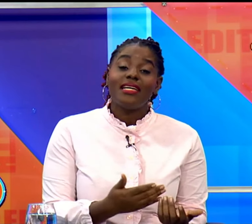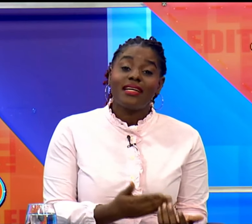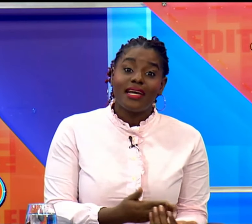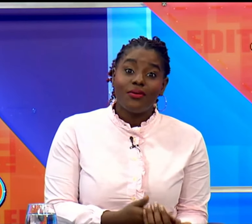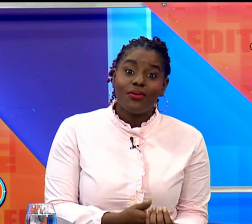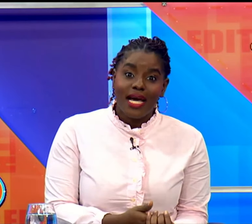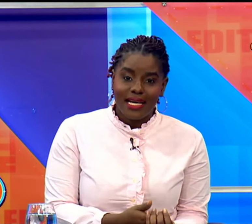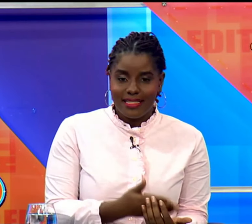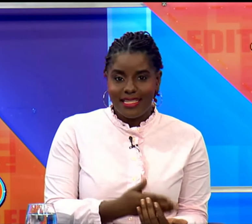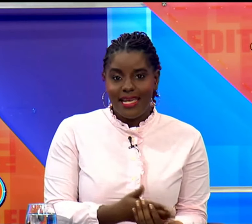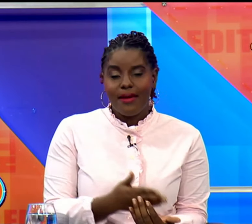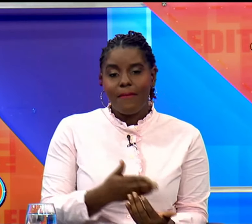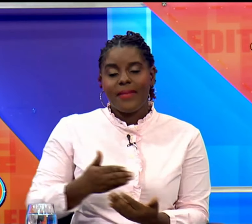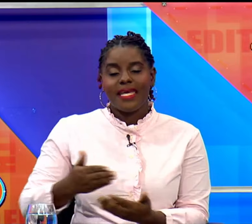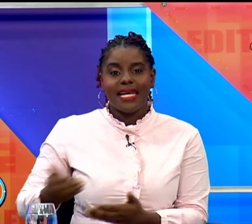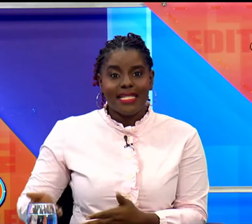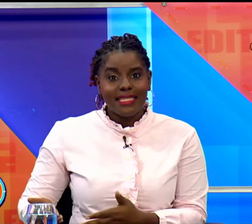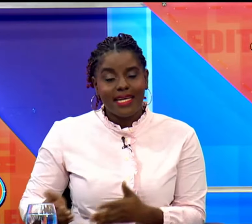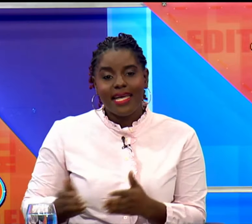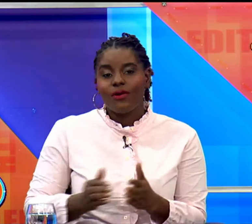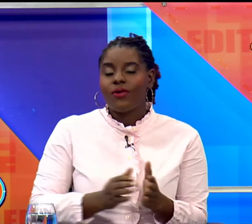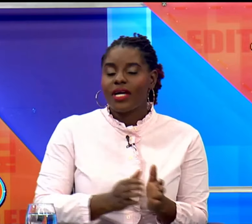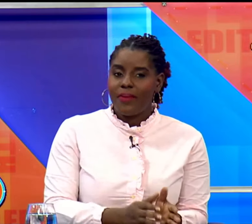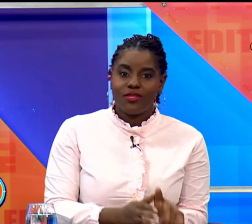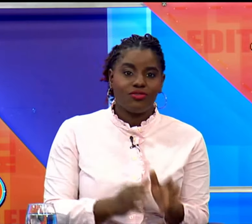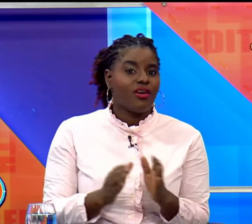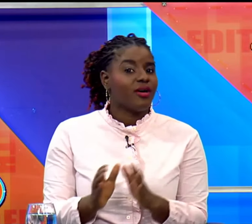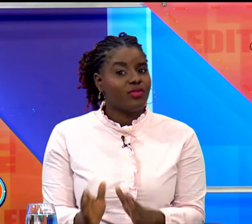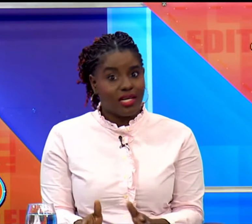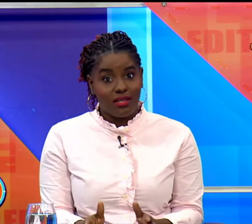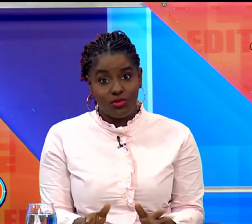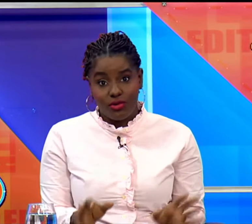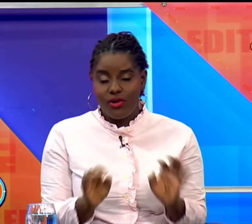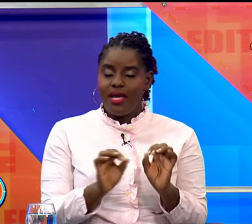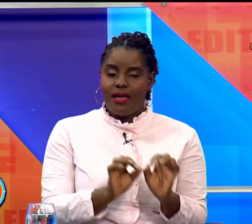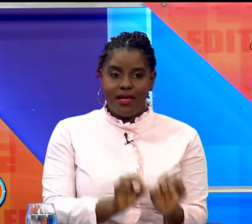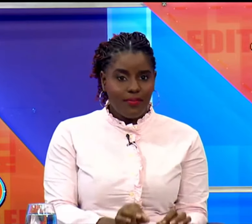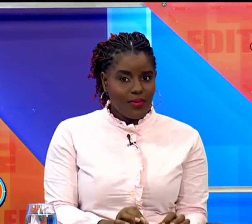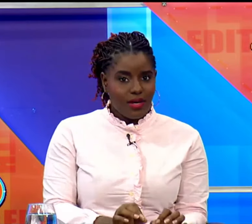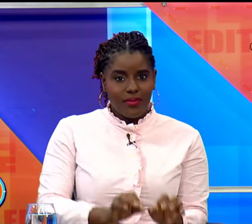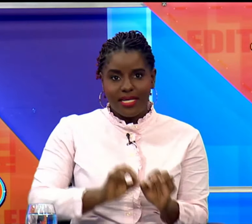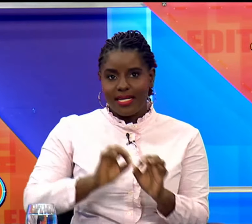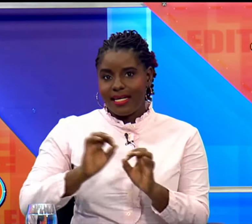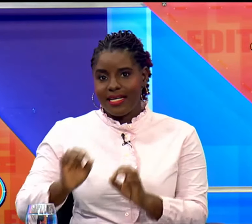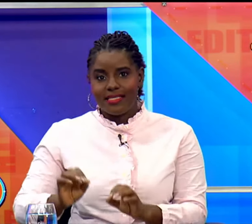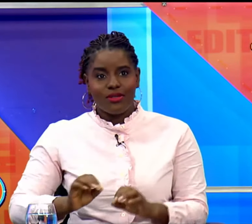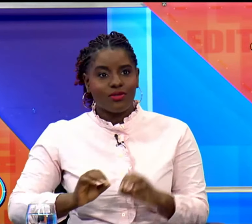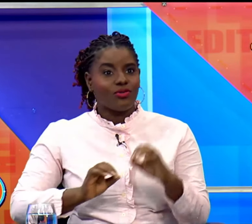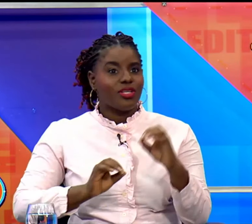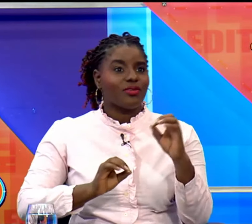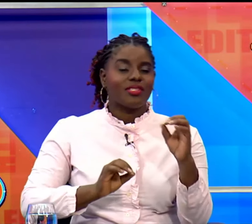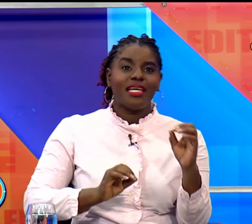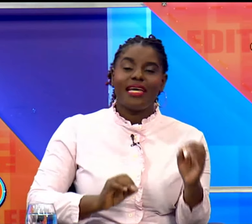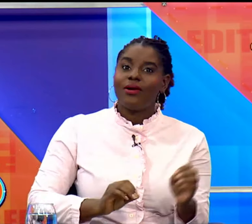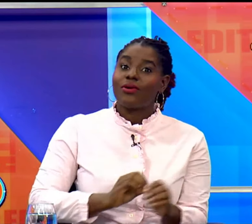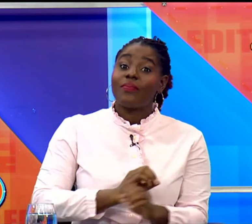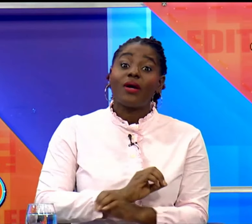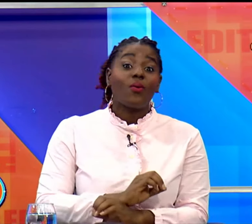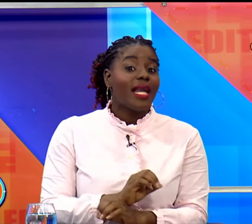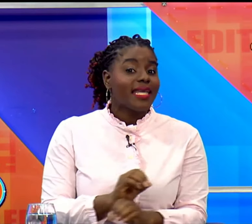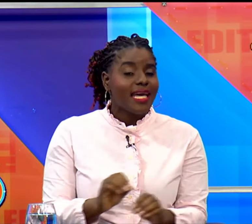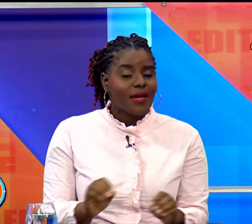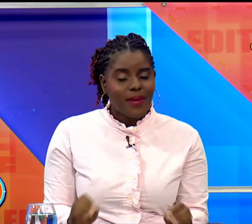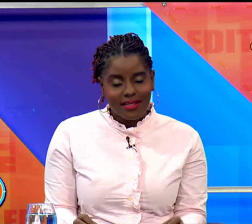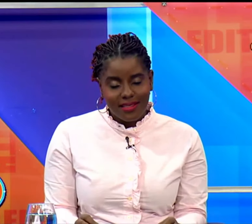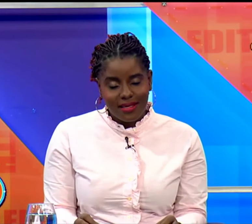condición irregular de migrante en un espacio, en un territorio. En República Dominicana, en Estados Unidos, en Europa,